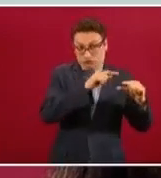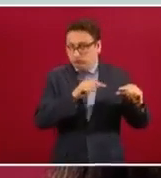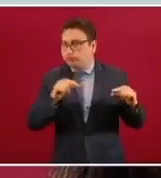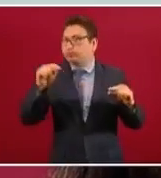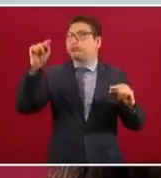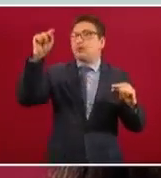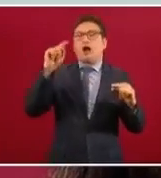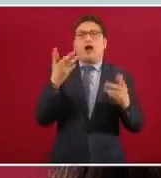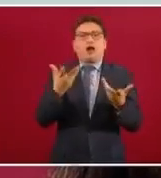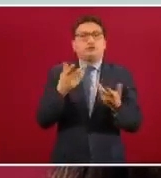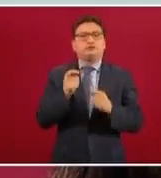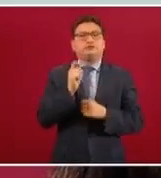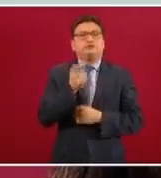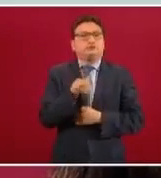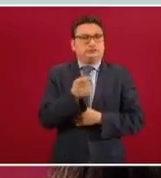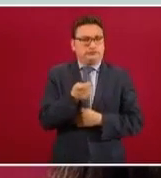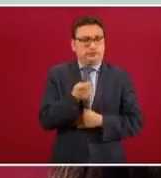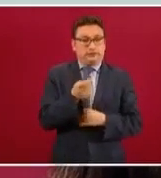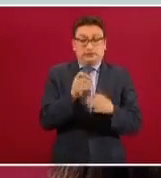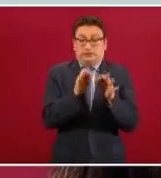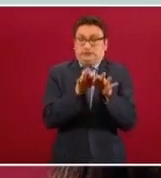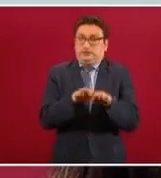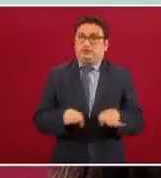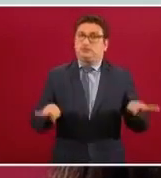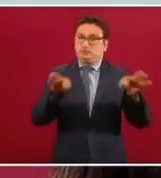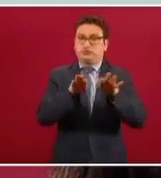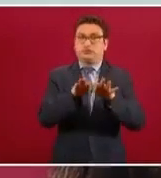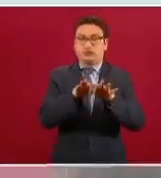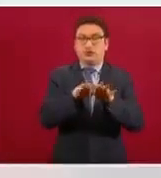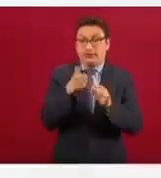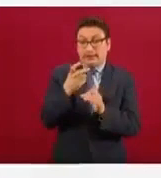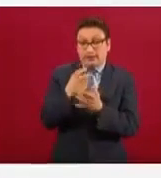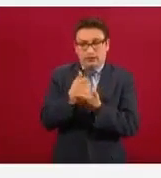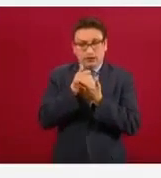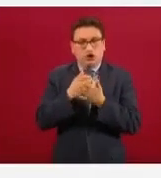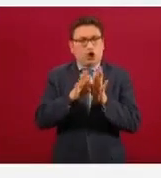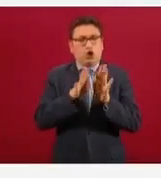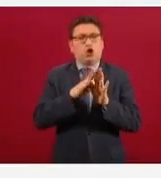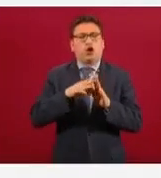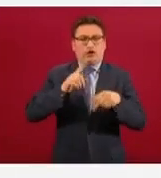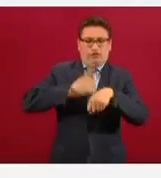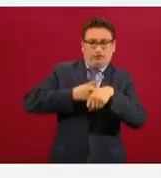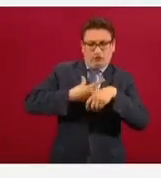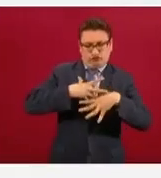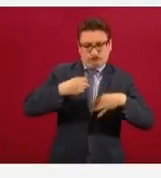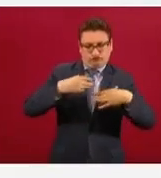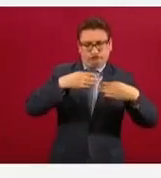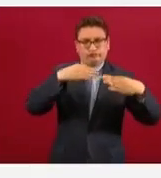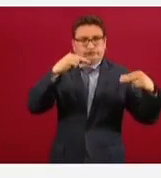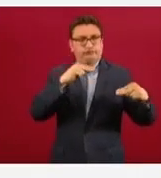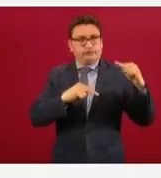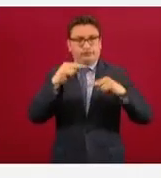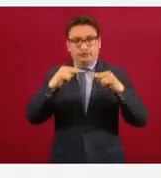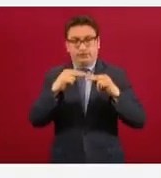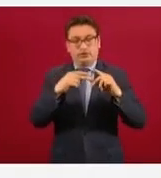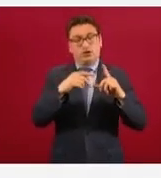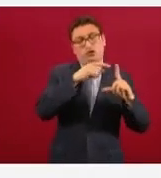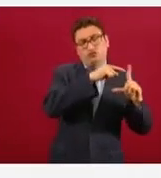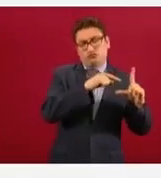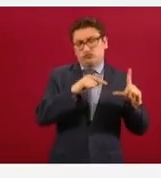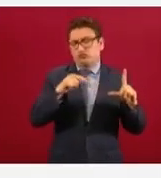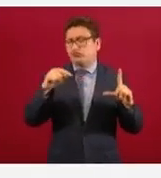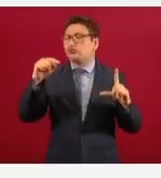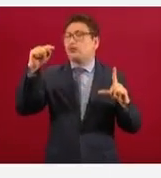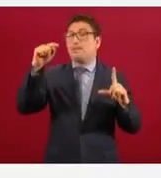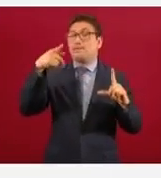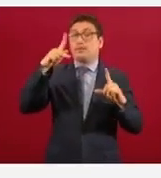una utilidad importante para ver cómo ha progresado la enfermedad, pero tiene límite porque